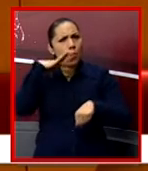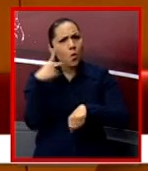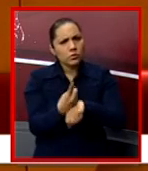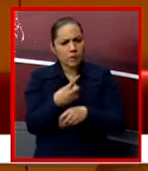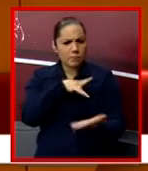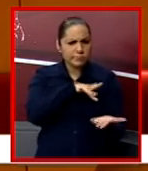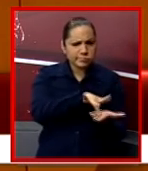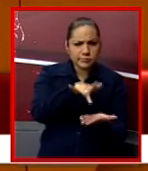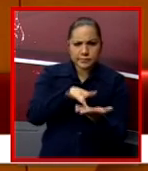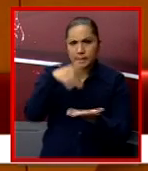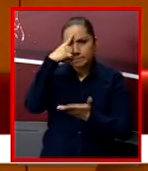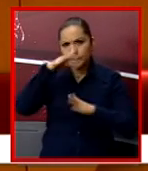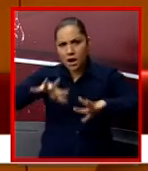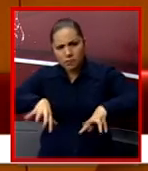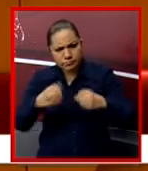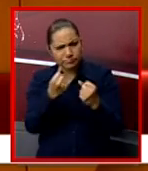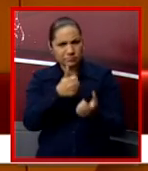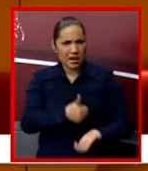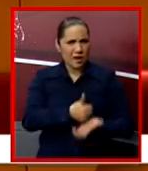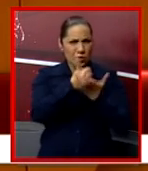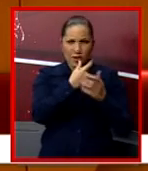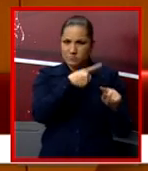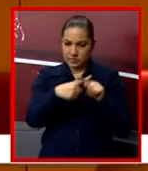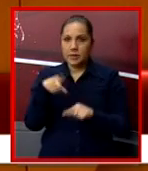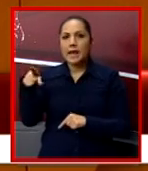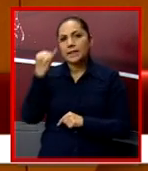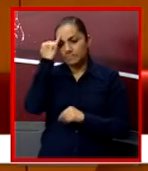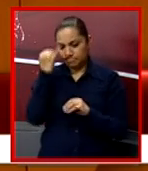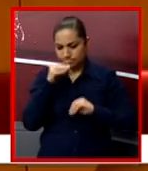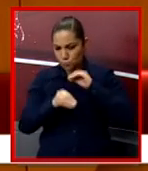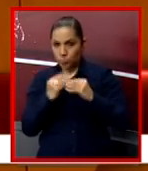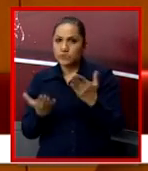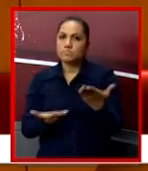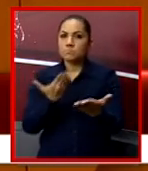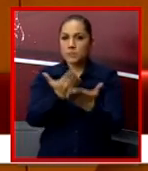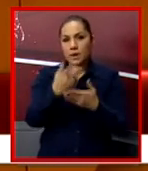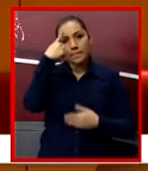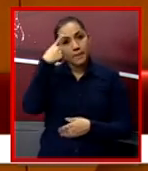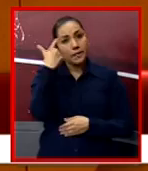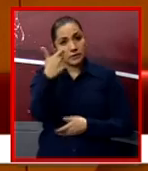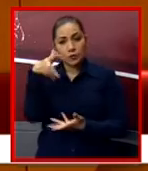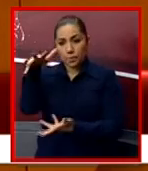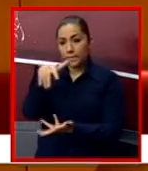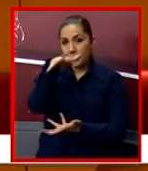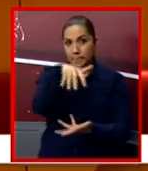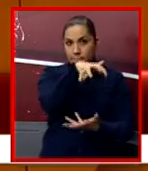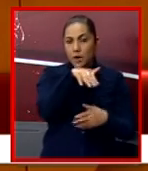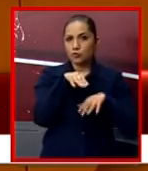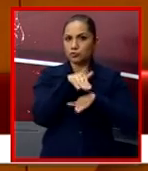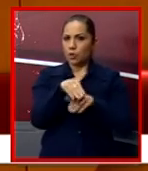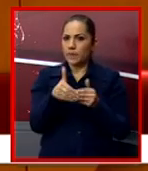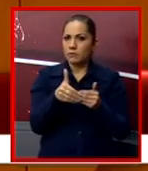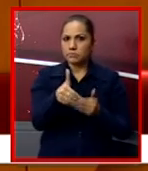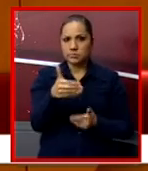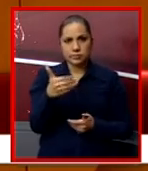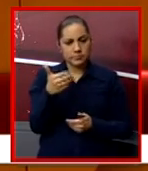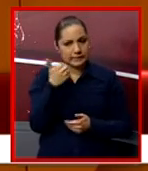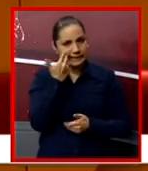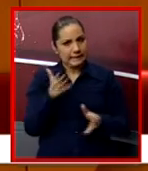labores de rescate y presentó por eso una serie de propuestas para la recaudación de fondos que permitan una rápida reconstrucción.